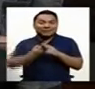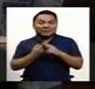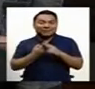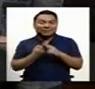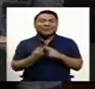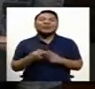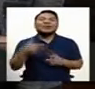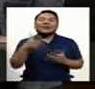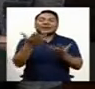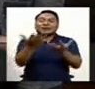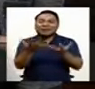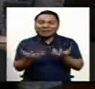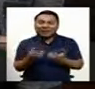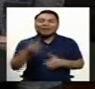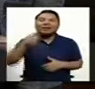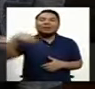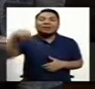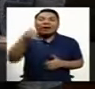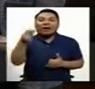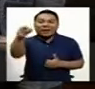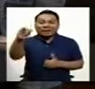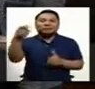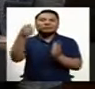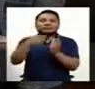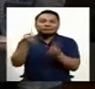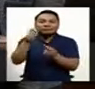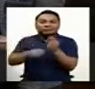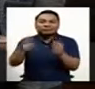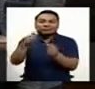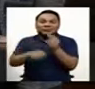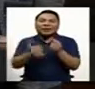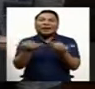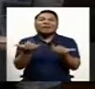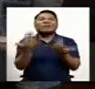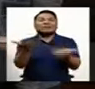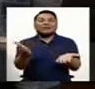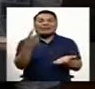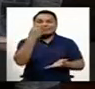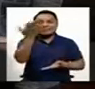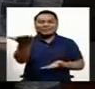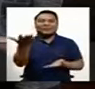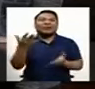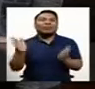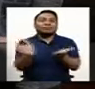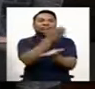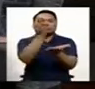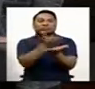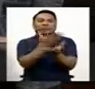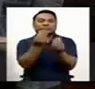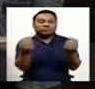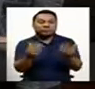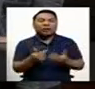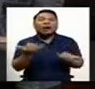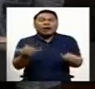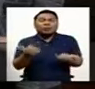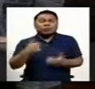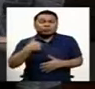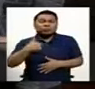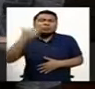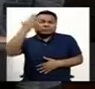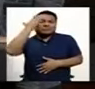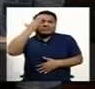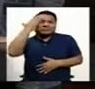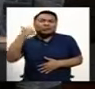buscaba llegar a lo que está ocurriendo hoy. Ahora bien, reconozco que he